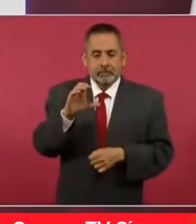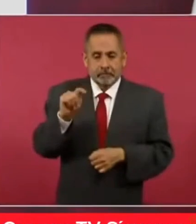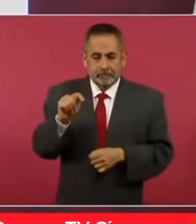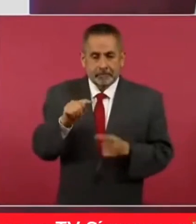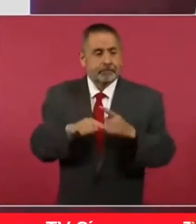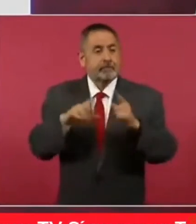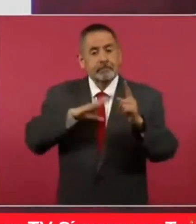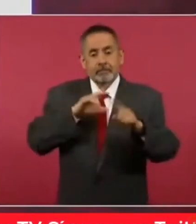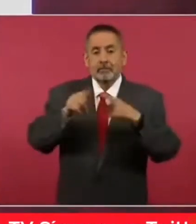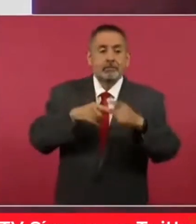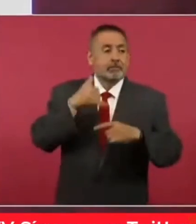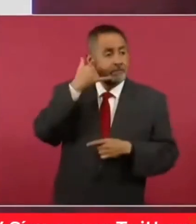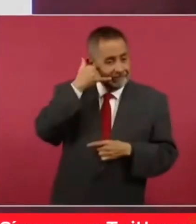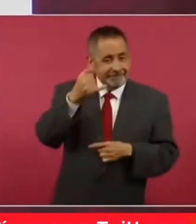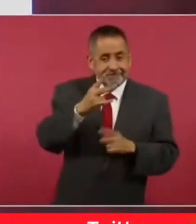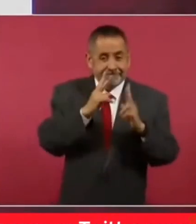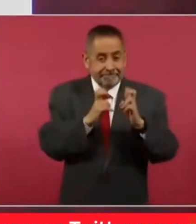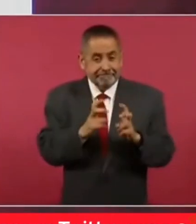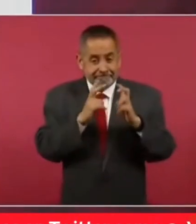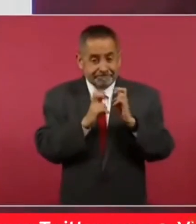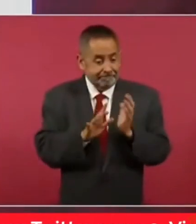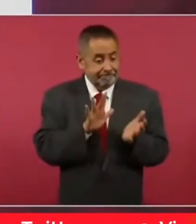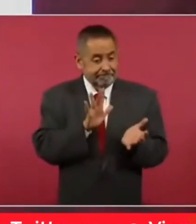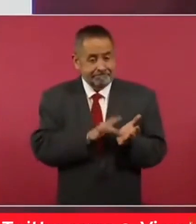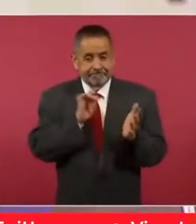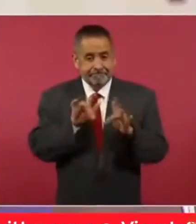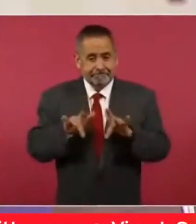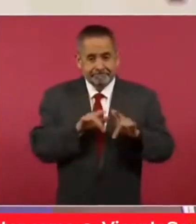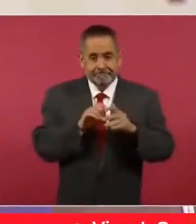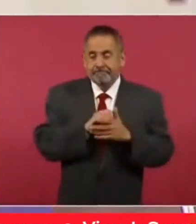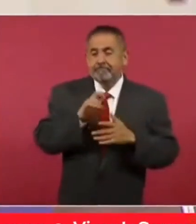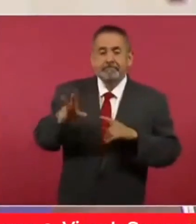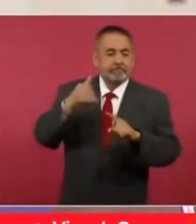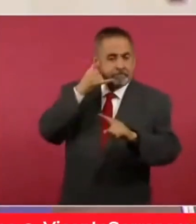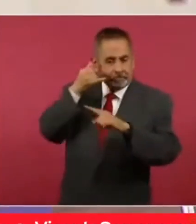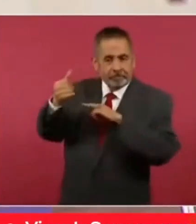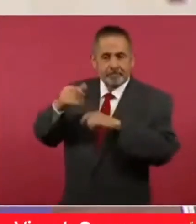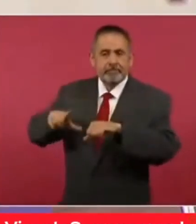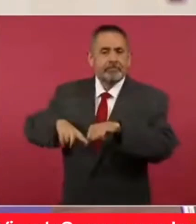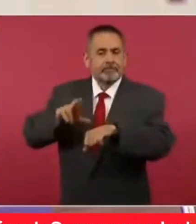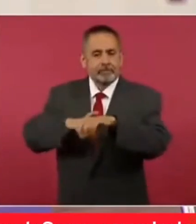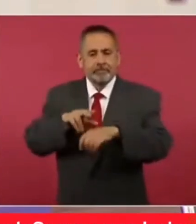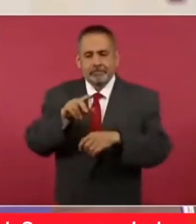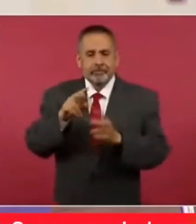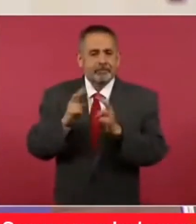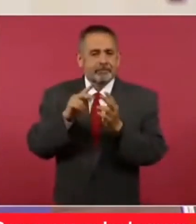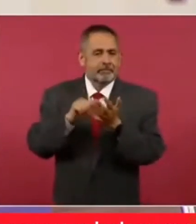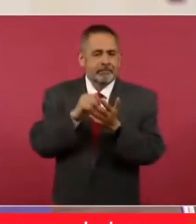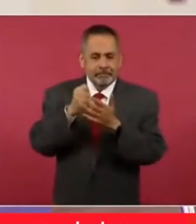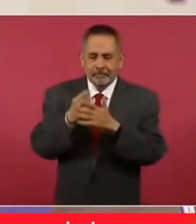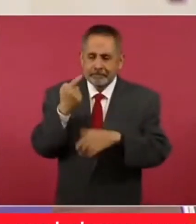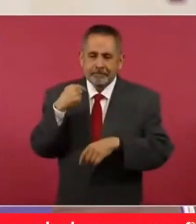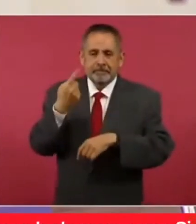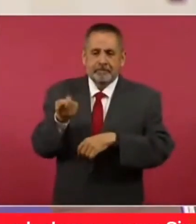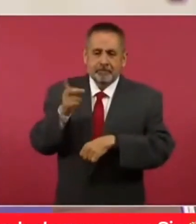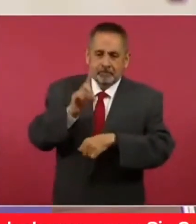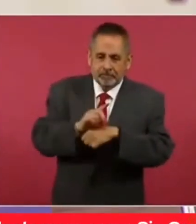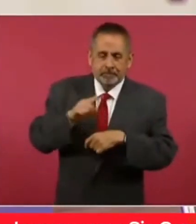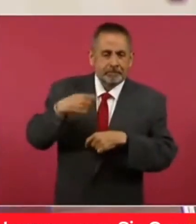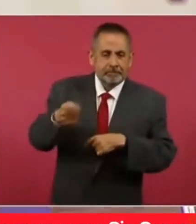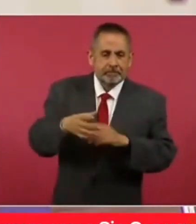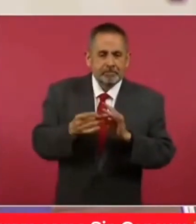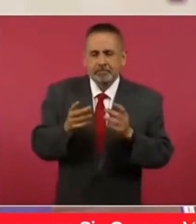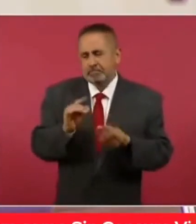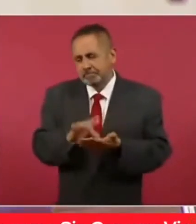otra llamada de Cerisola al gobernador de Tamaulipas al día siguiente,